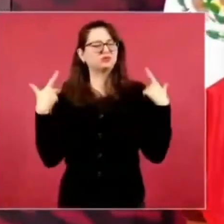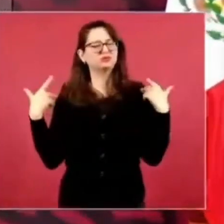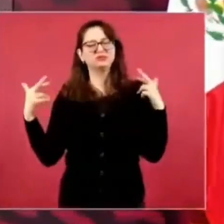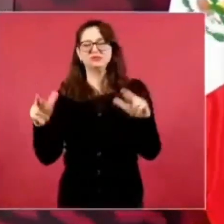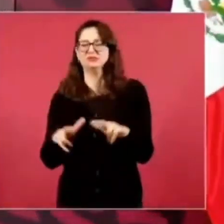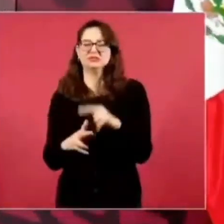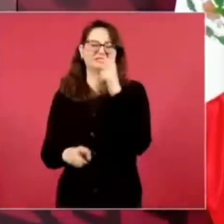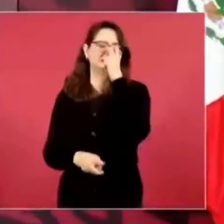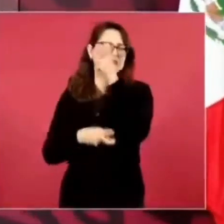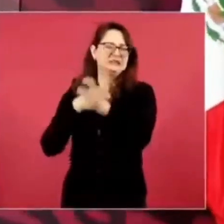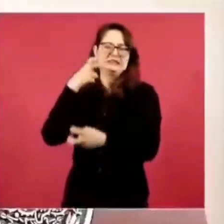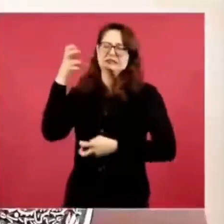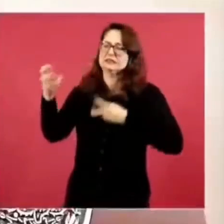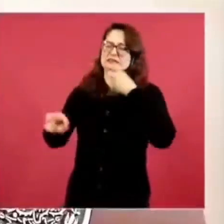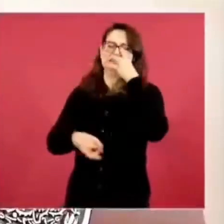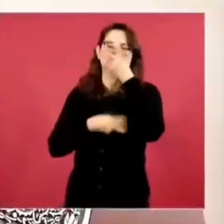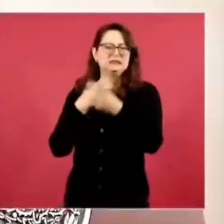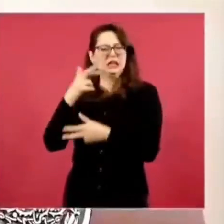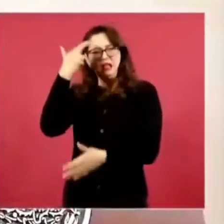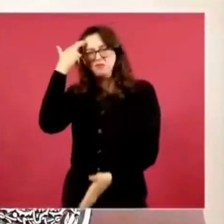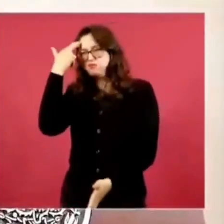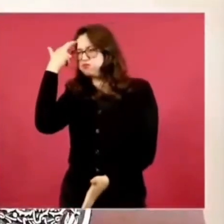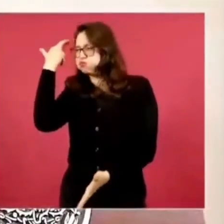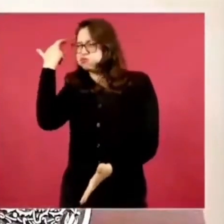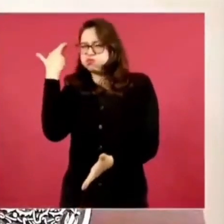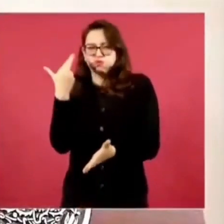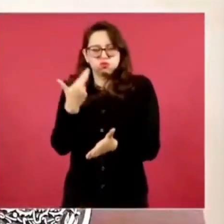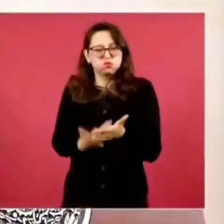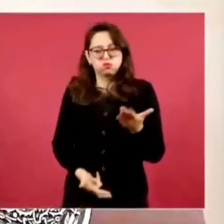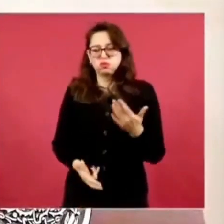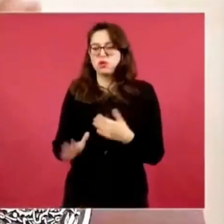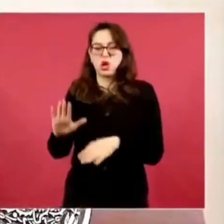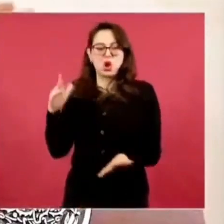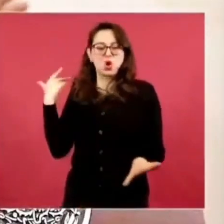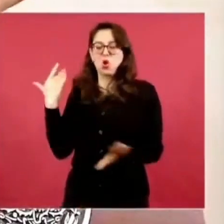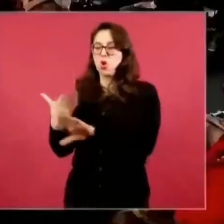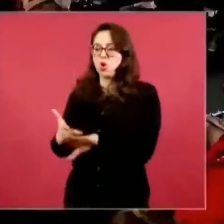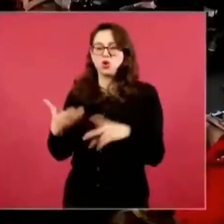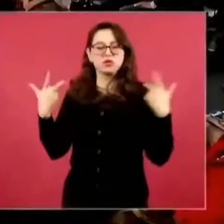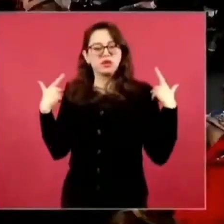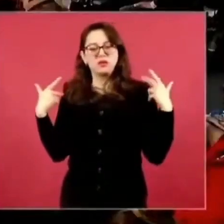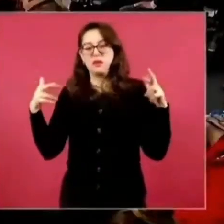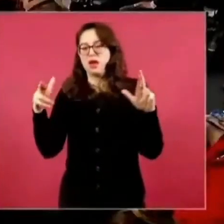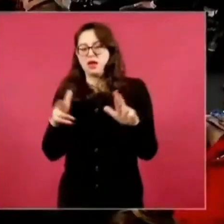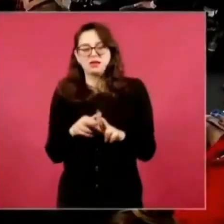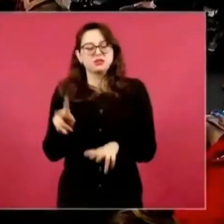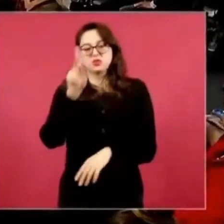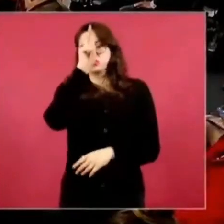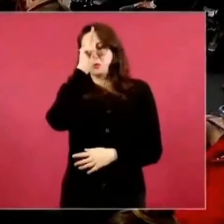respetado a las maestras, a los maestros, como se ofendió